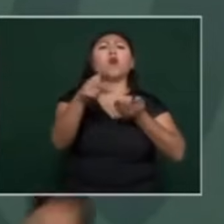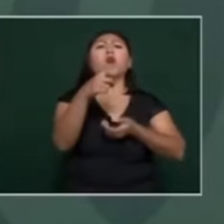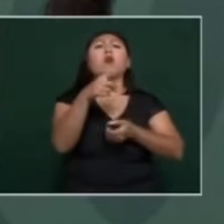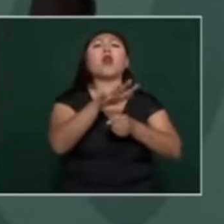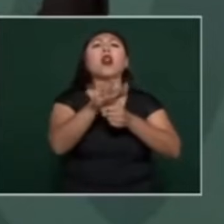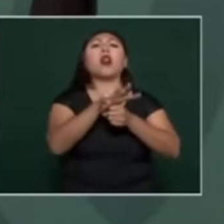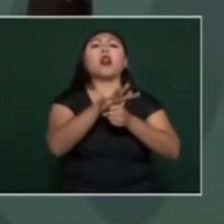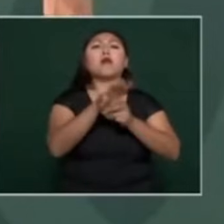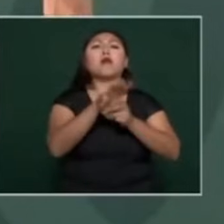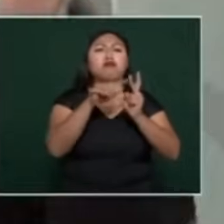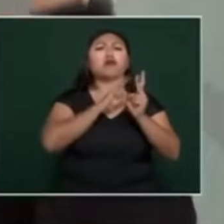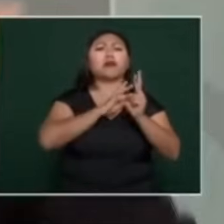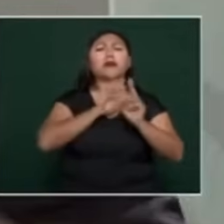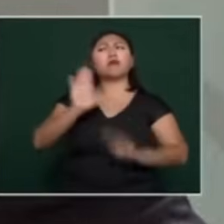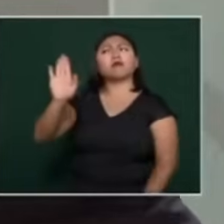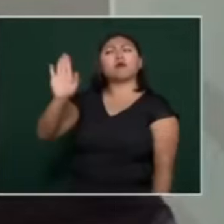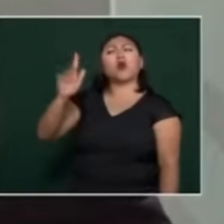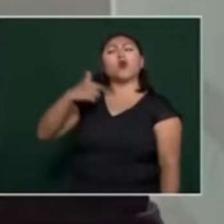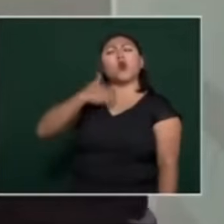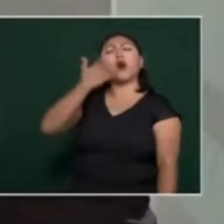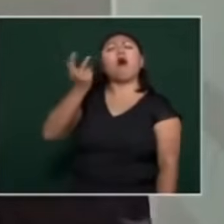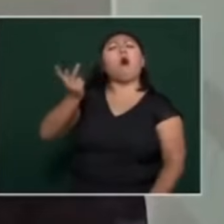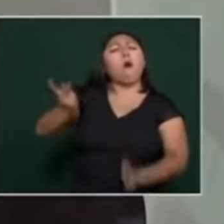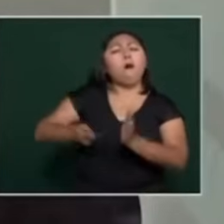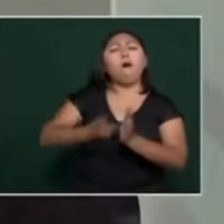y hay varios partidos